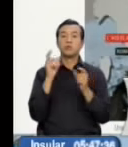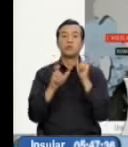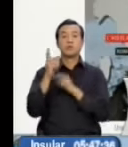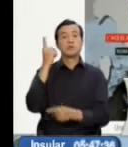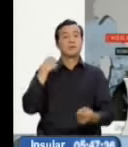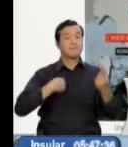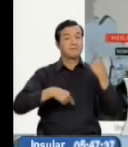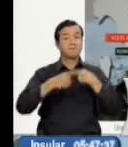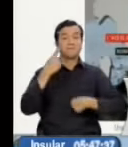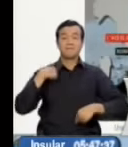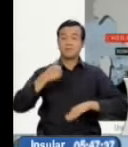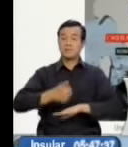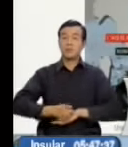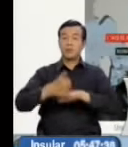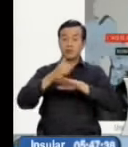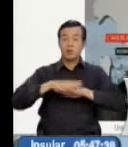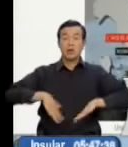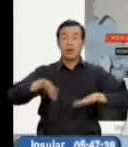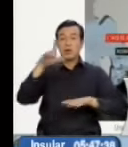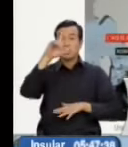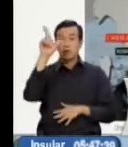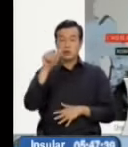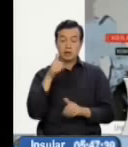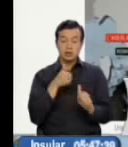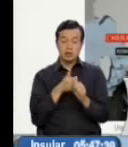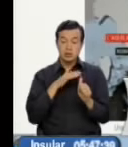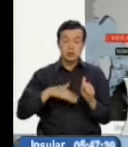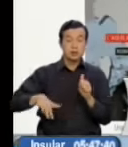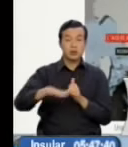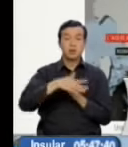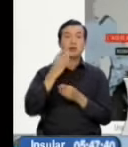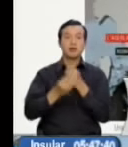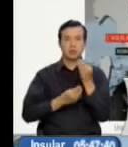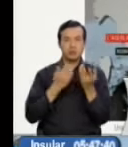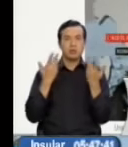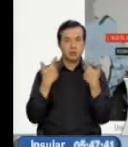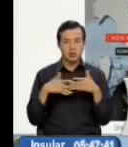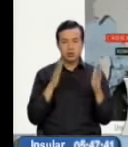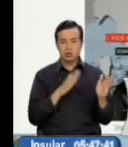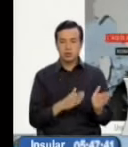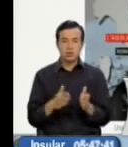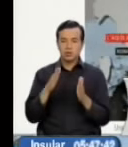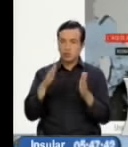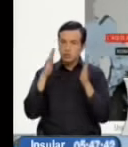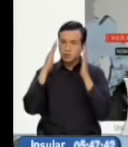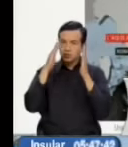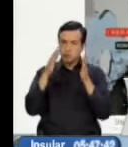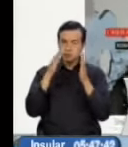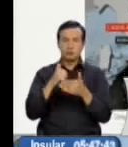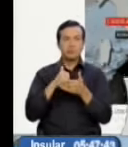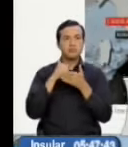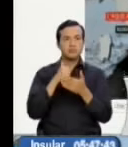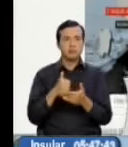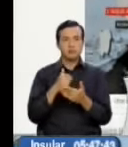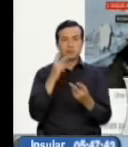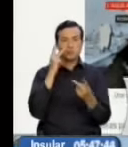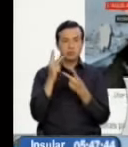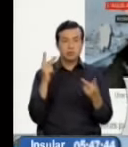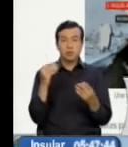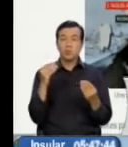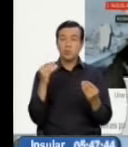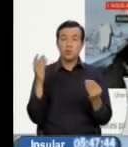heridos. Las autoridades de las localidades que están aledañas a este sector están haciendo ya pues las intervenciones necesarias porque se ven que